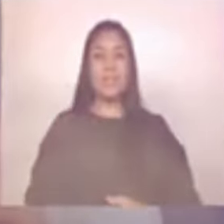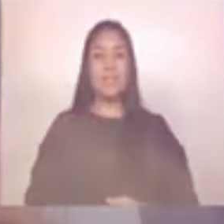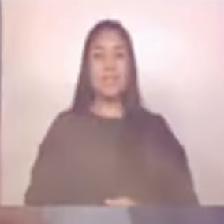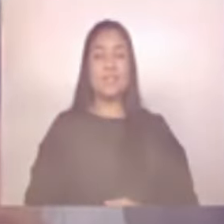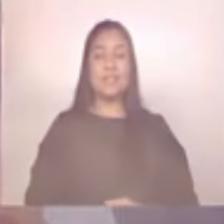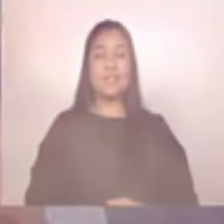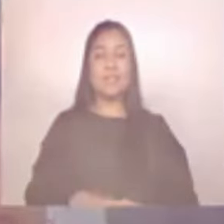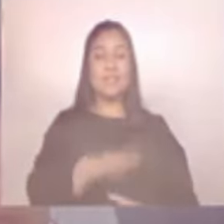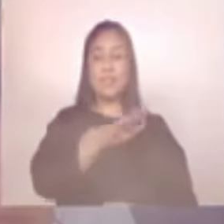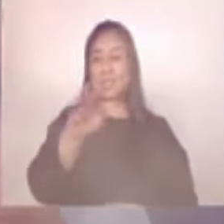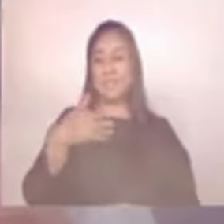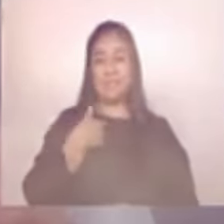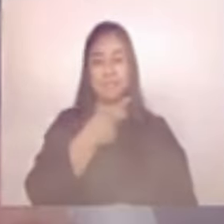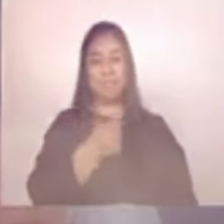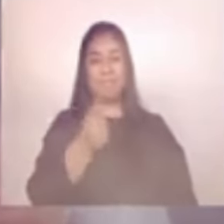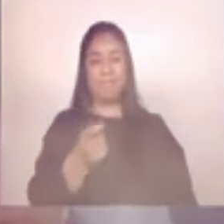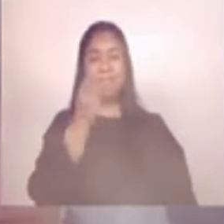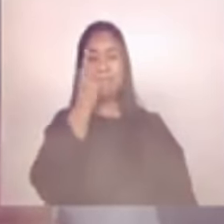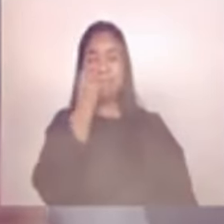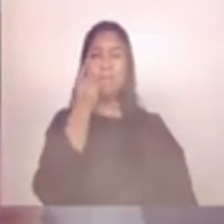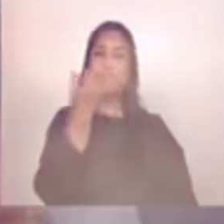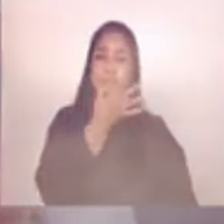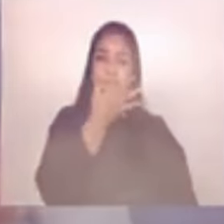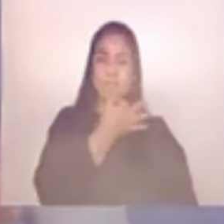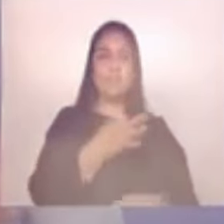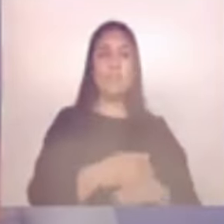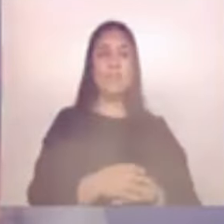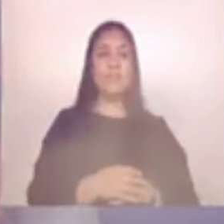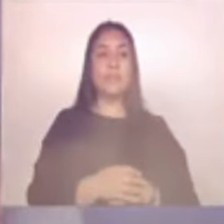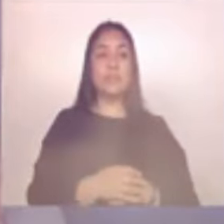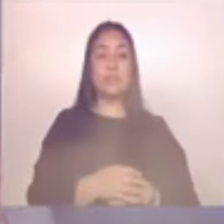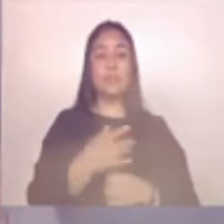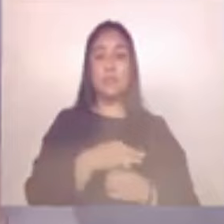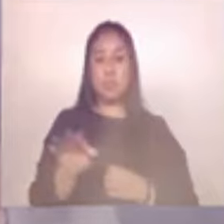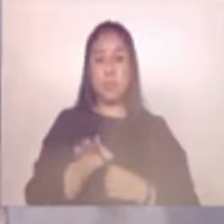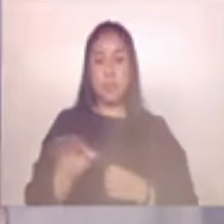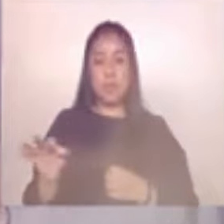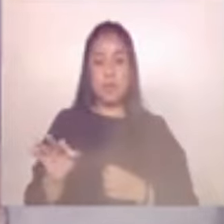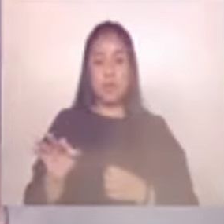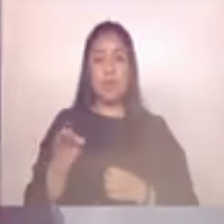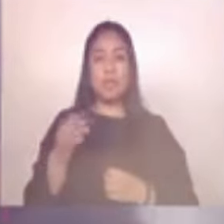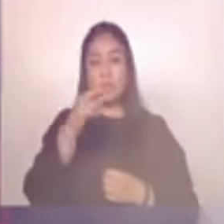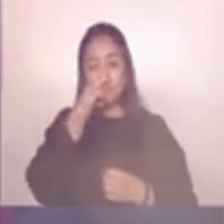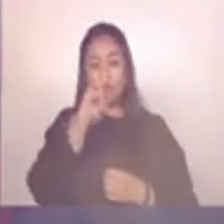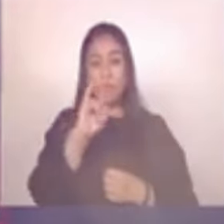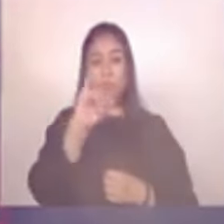Estimados amigas y amigas, pueblo Tujal,